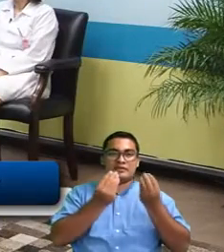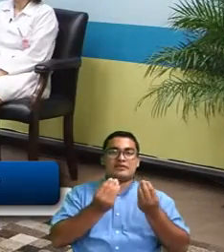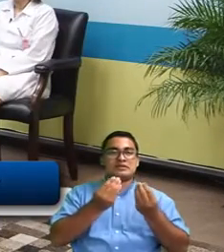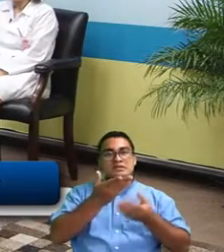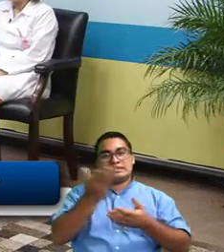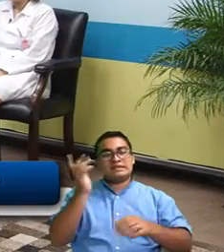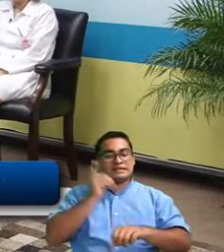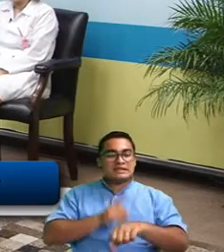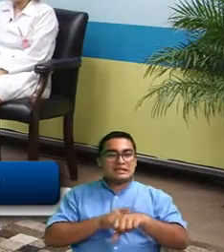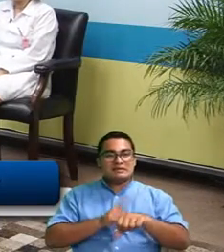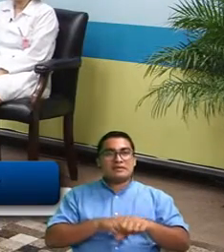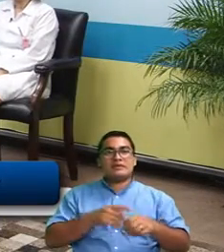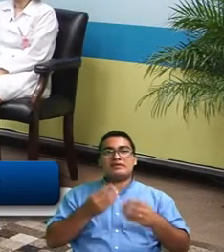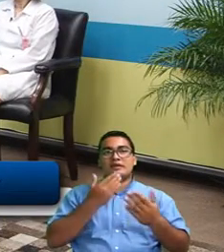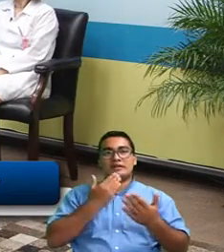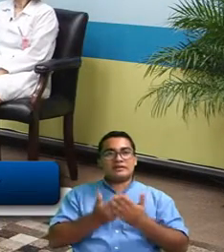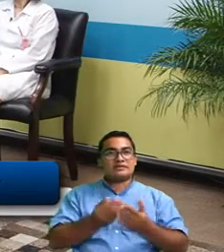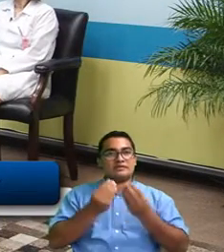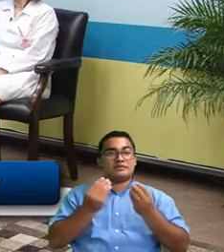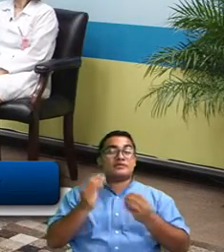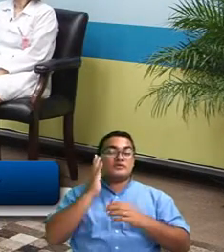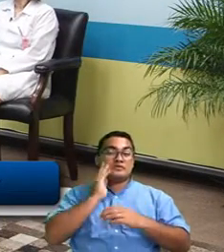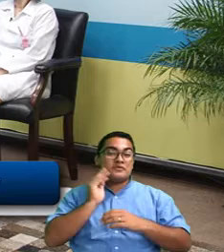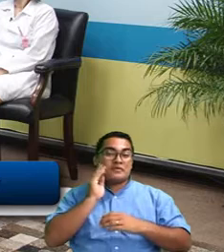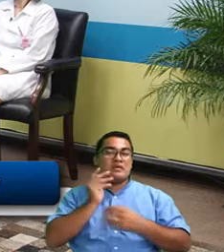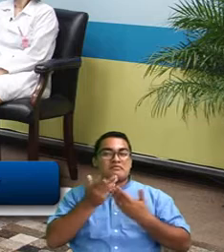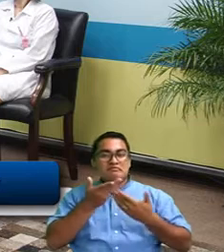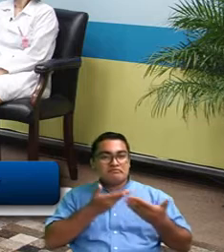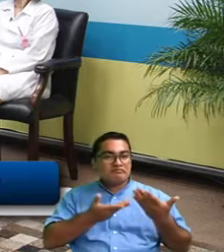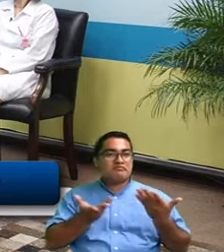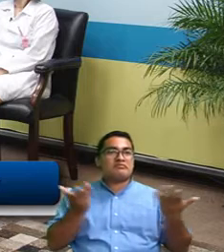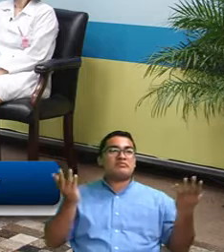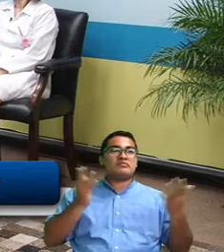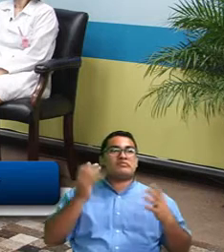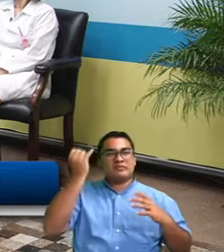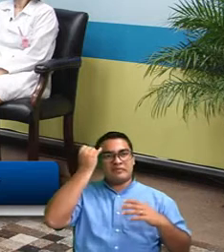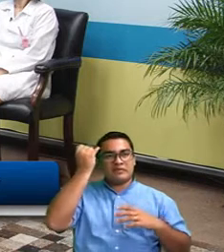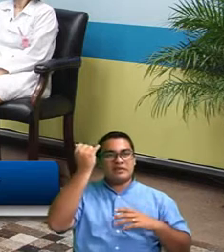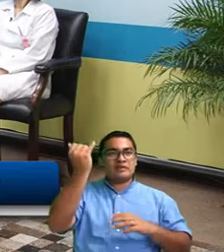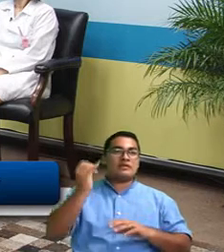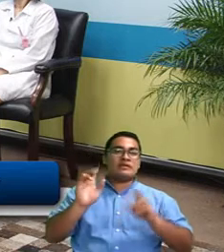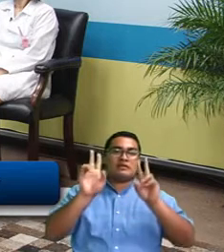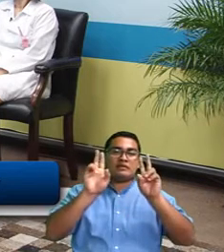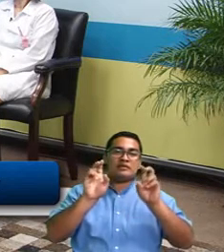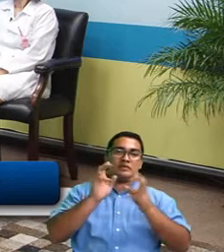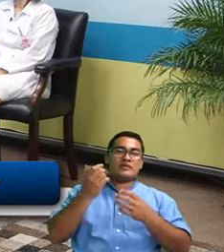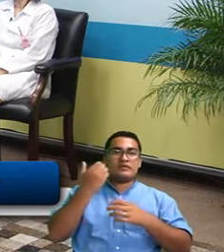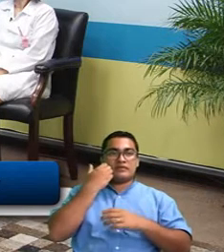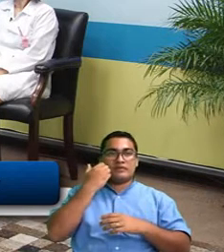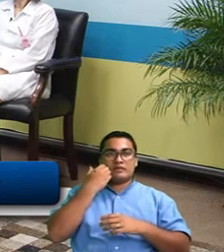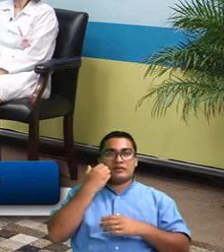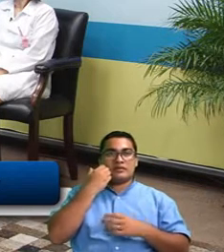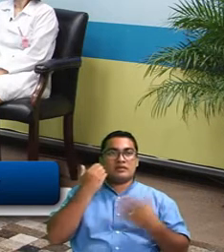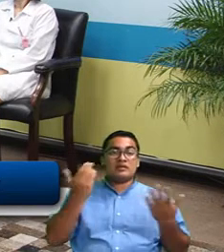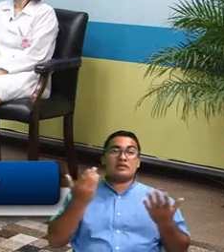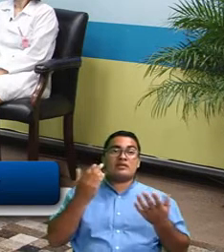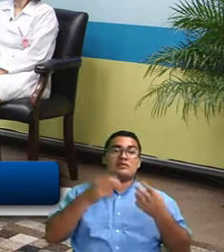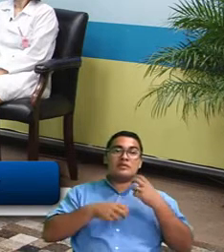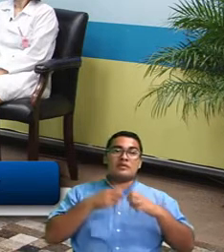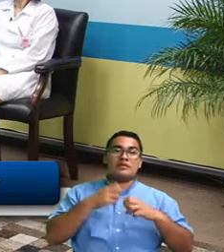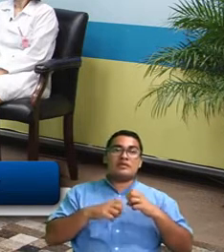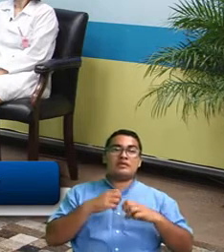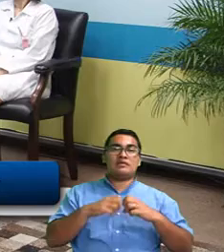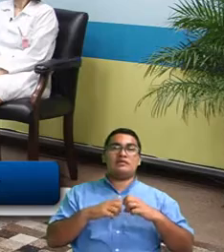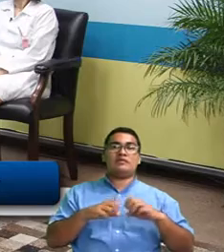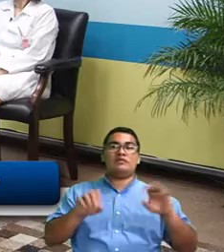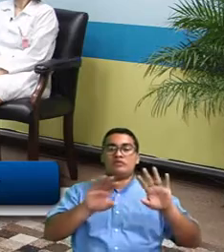valioso tiempo. Gracias. Y por su experiencia y por su sabiduría en cuanto a esta enfermedad que afecta mucho